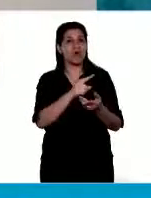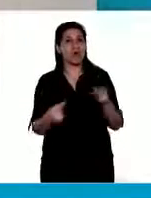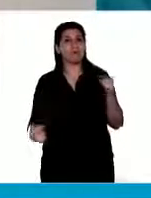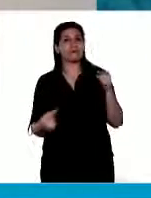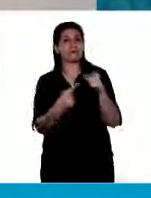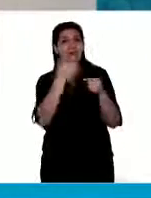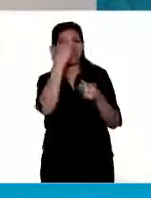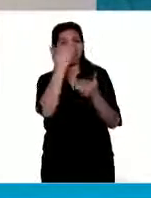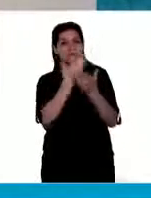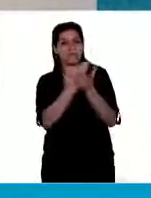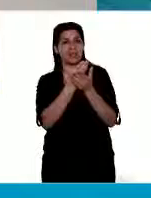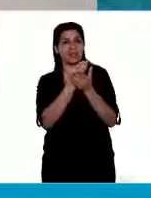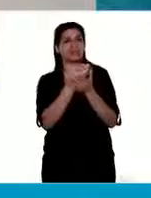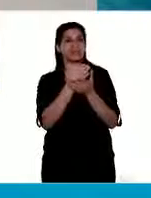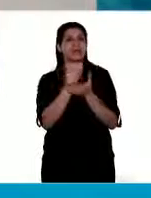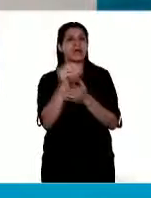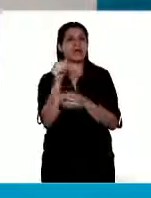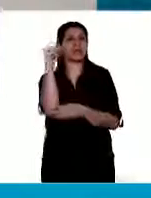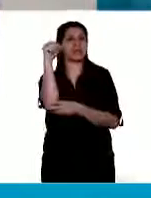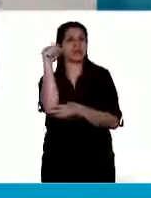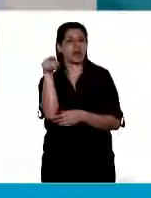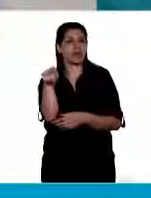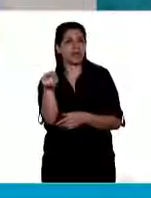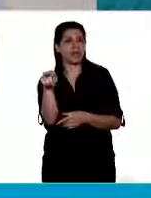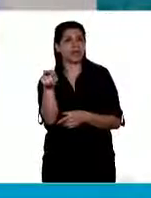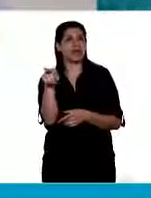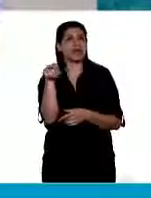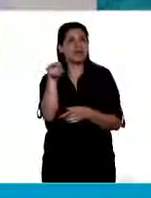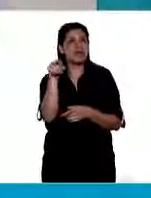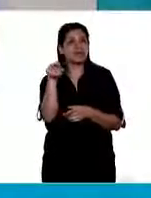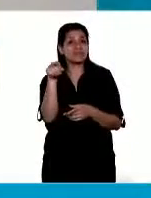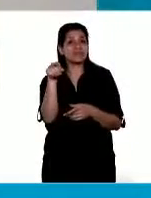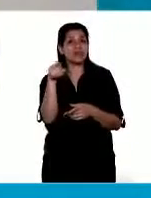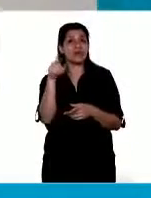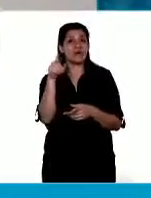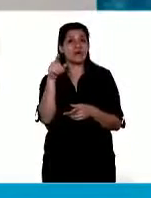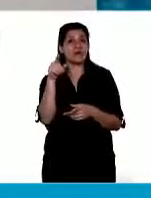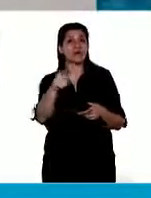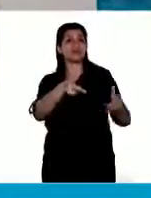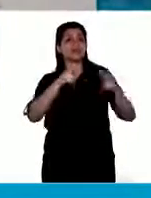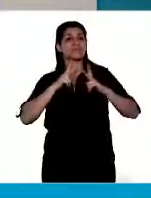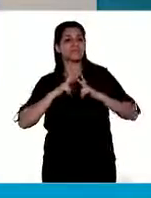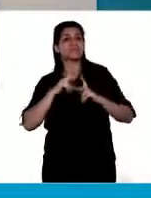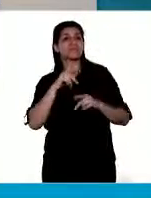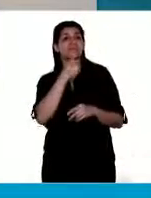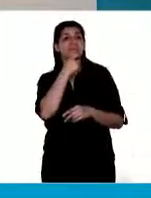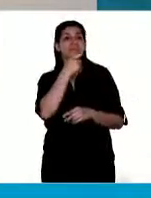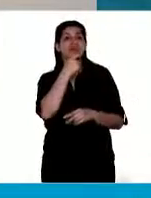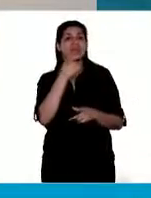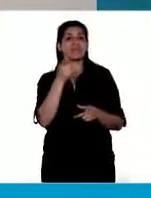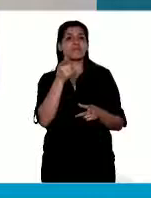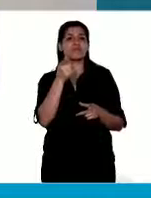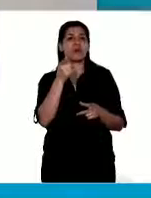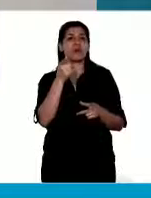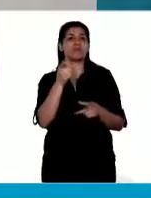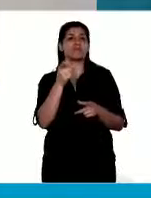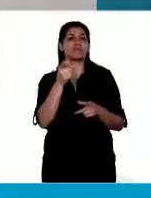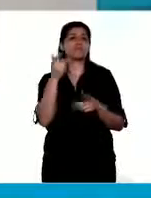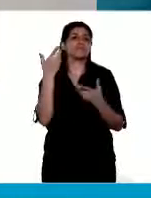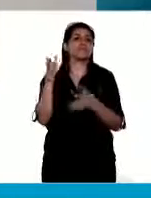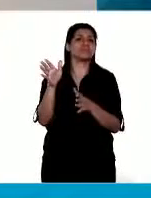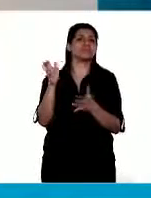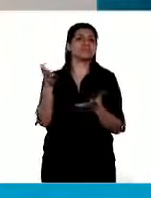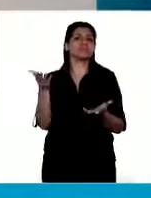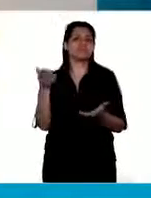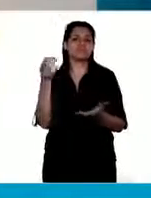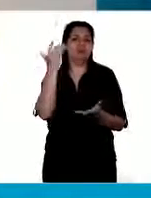la Victoria, directamente nos planteaban: Ritondo tiene que renunciar ya. Ritondo tiene que